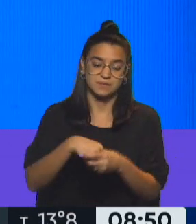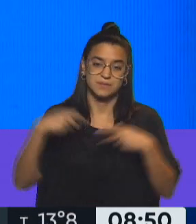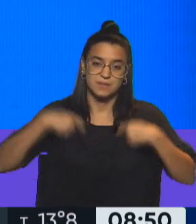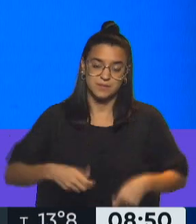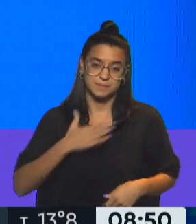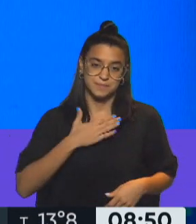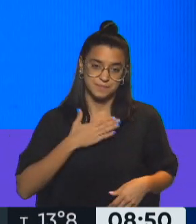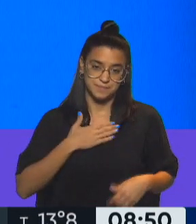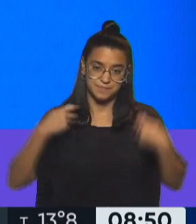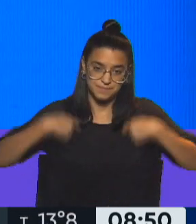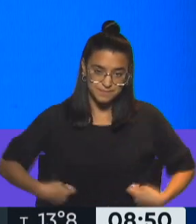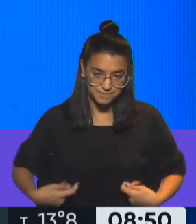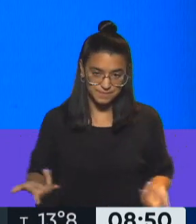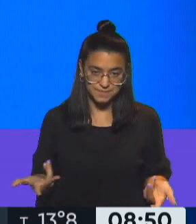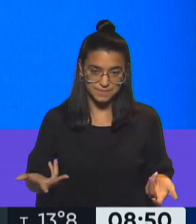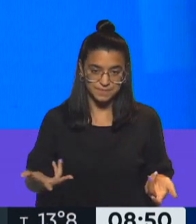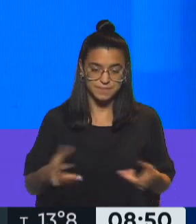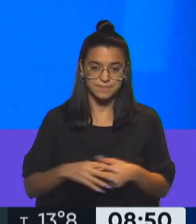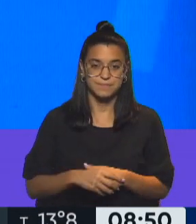camiseta la tenés adentro.